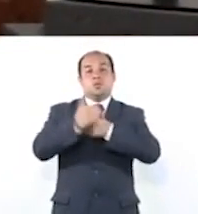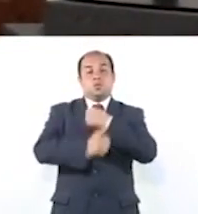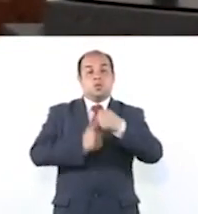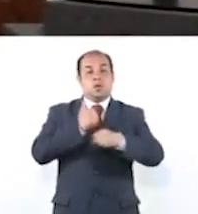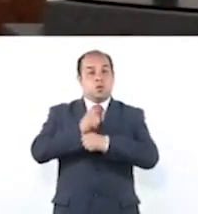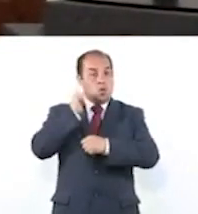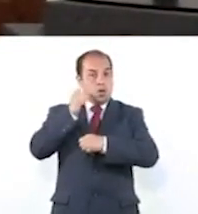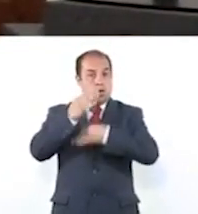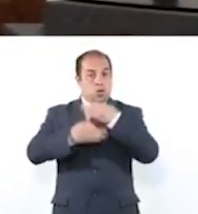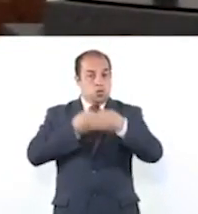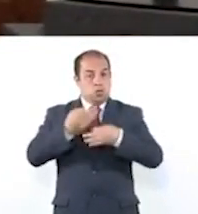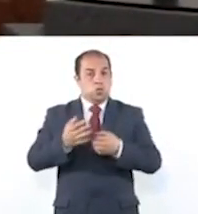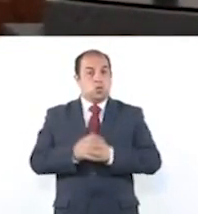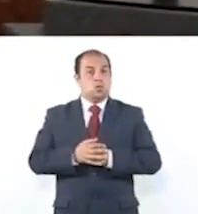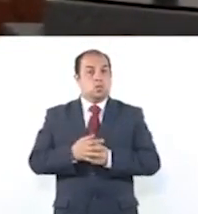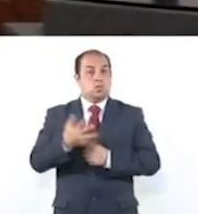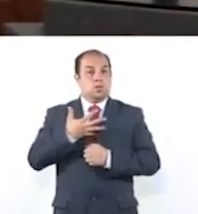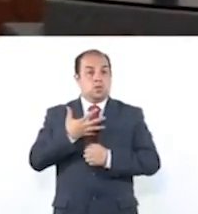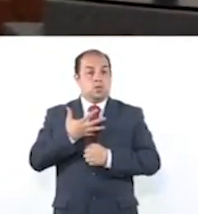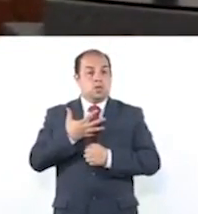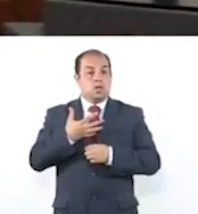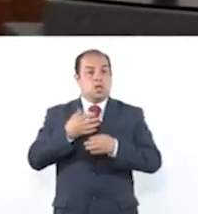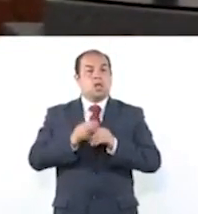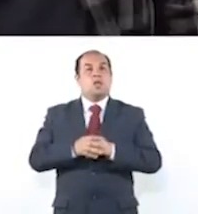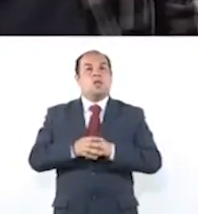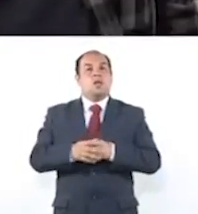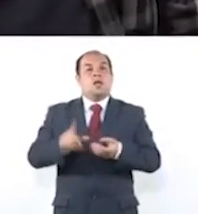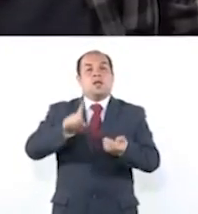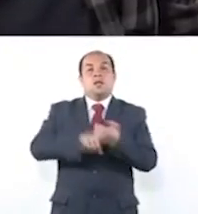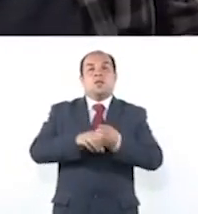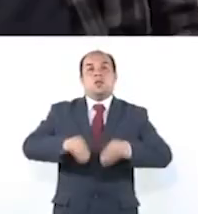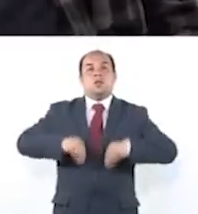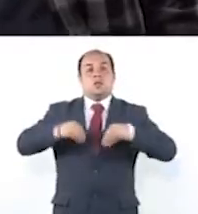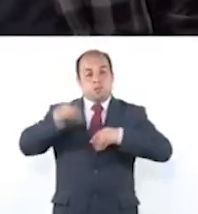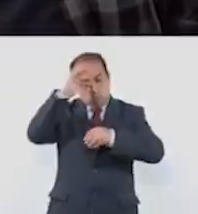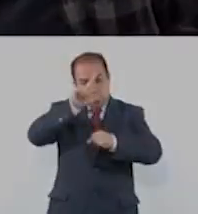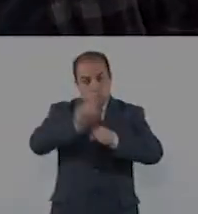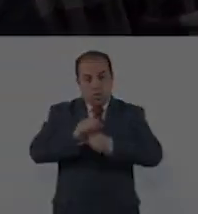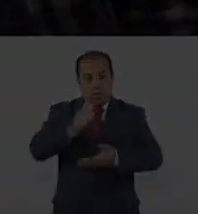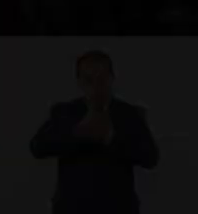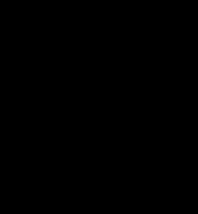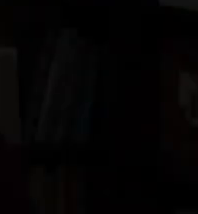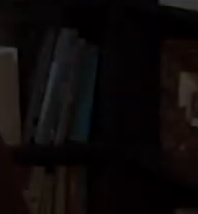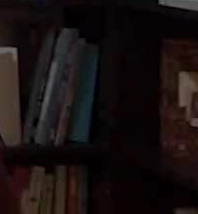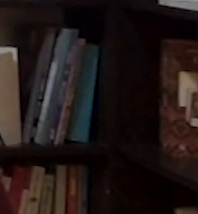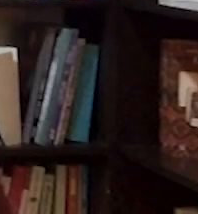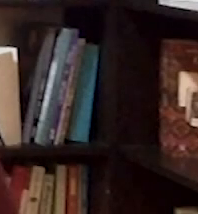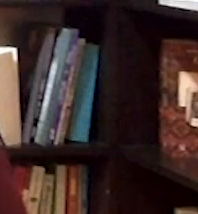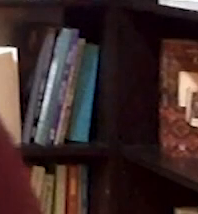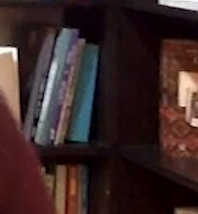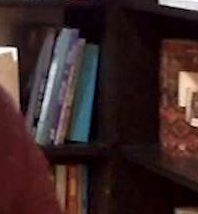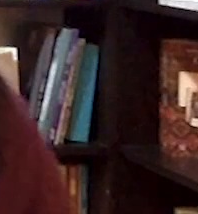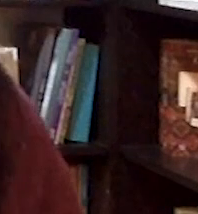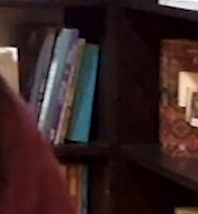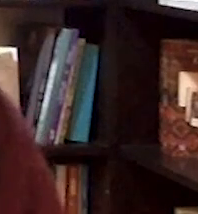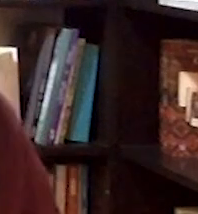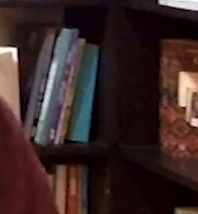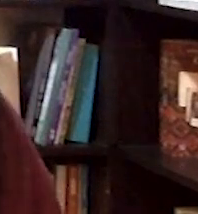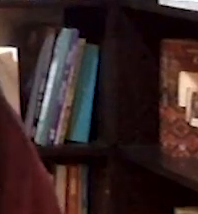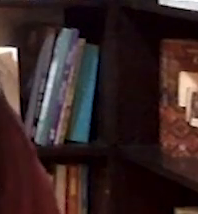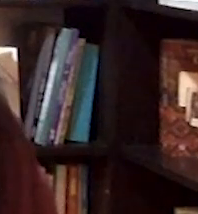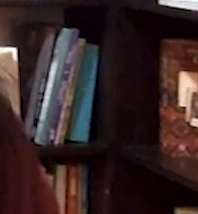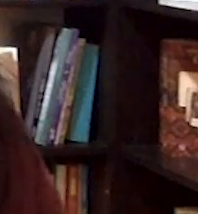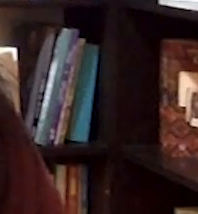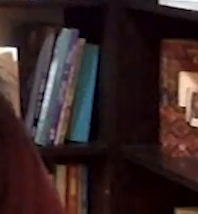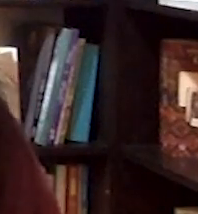que todo esto sea ya parte de la vida cultural de nuestra ciudad. Hola, ¿qué tal